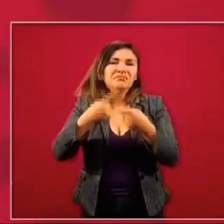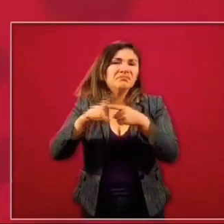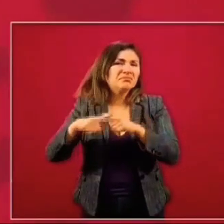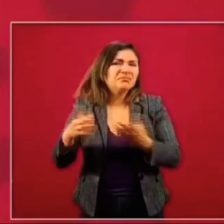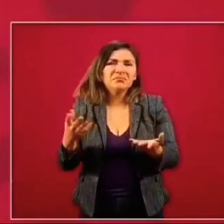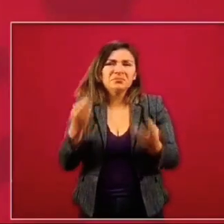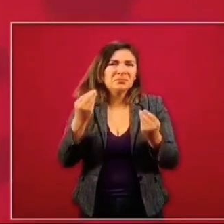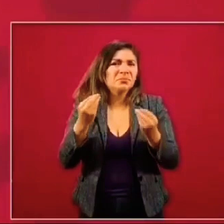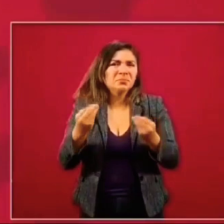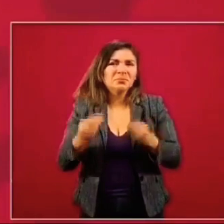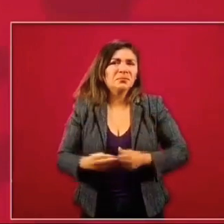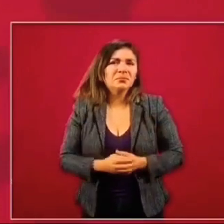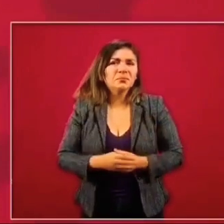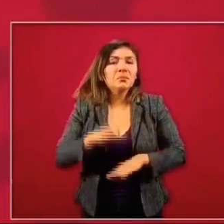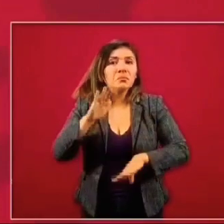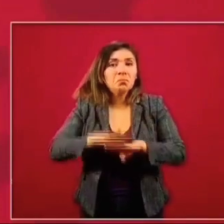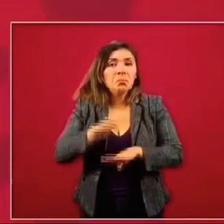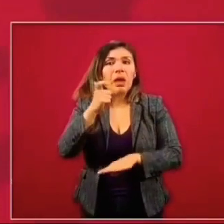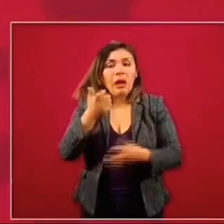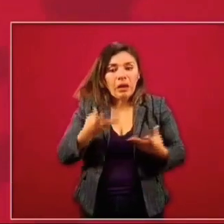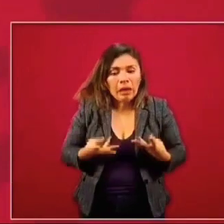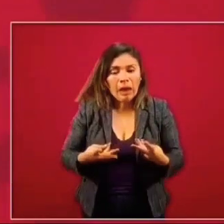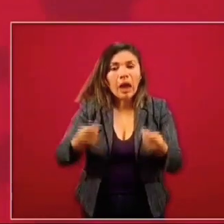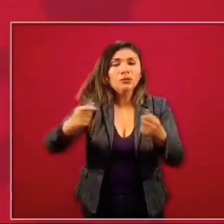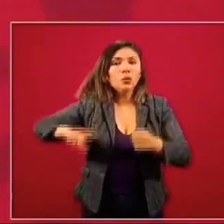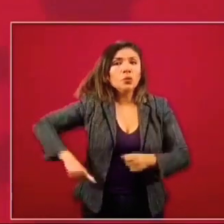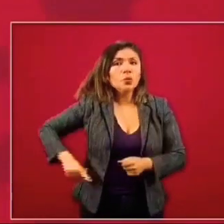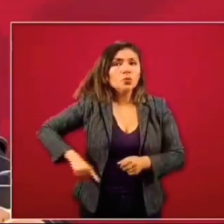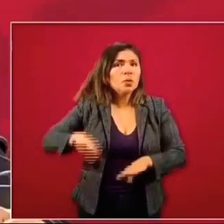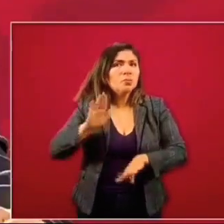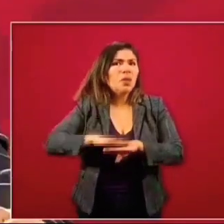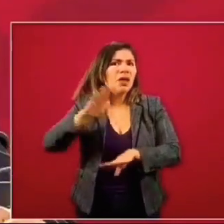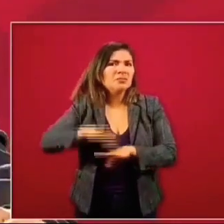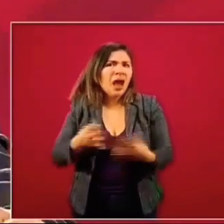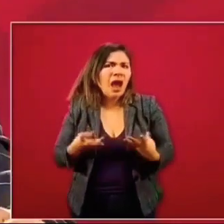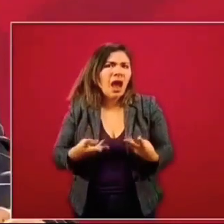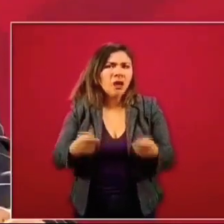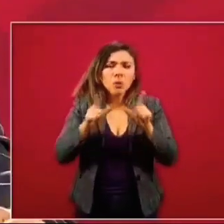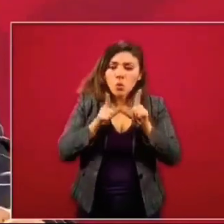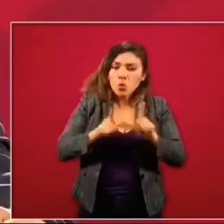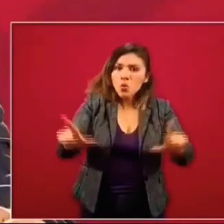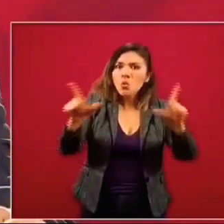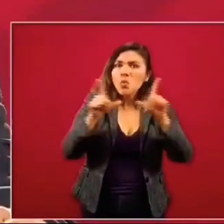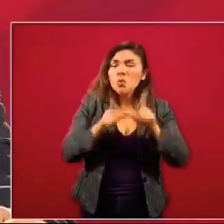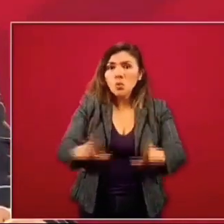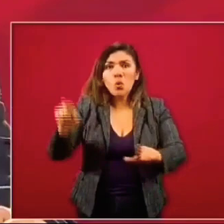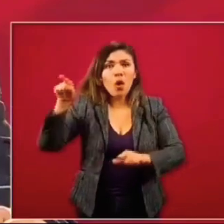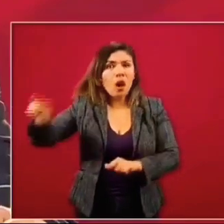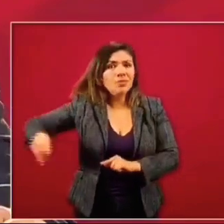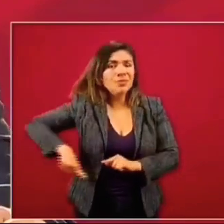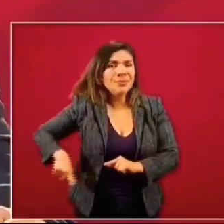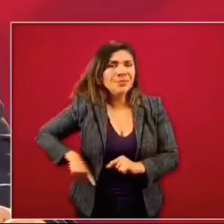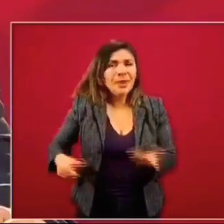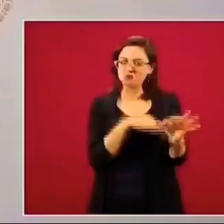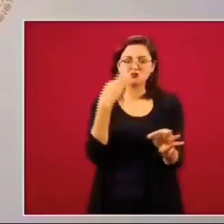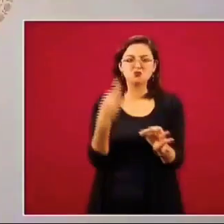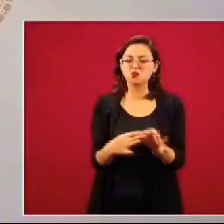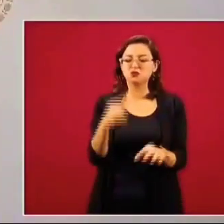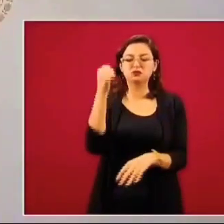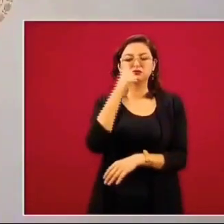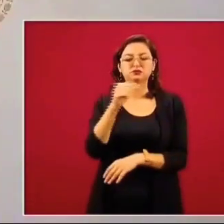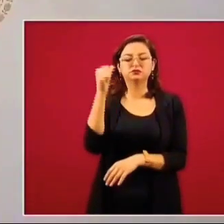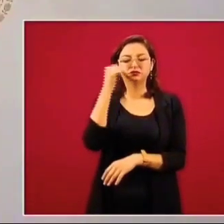y más gastos en el gobierno, lujos en el gobierno.